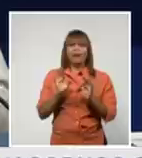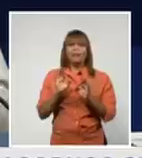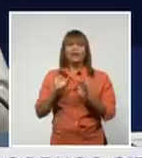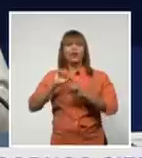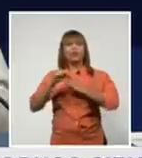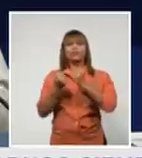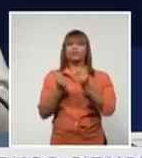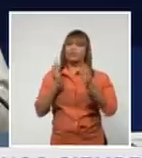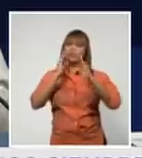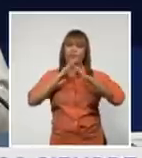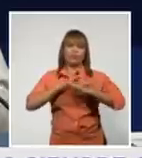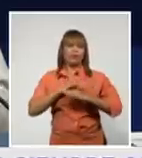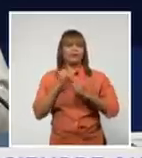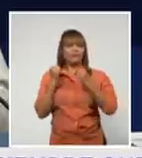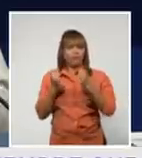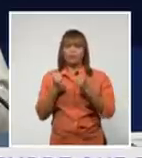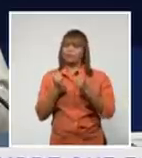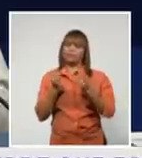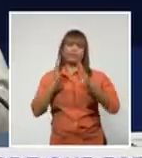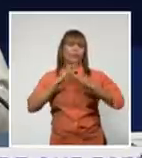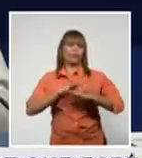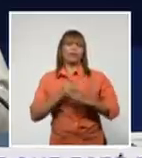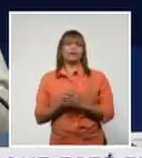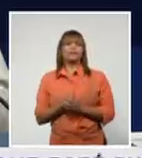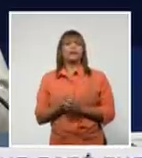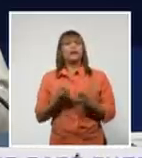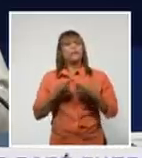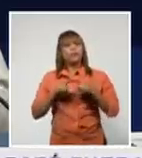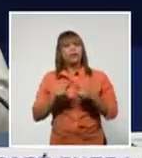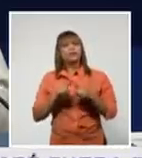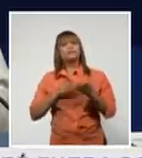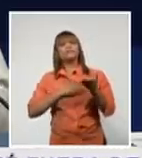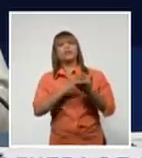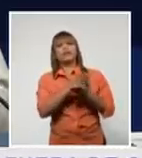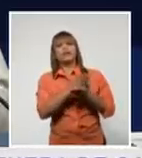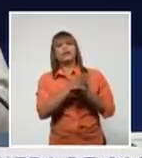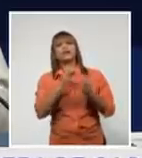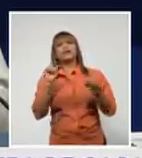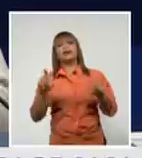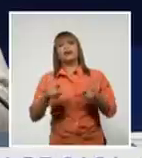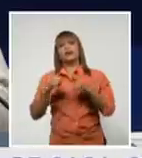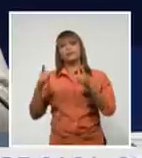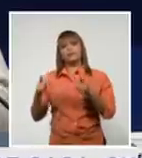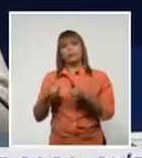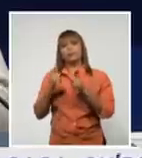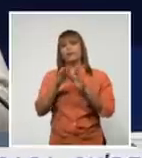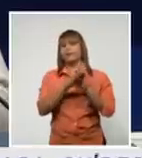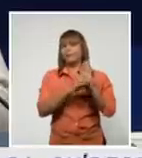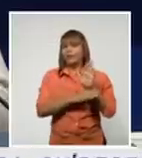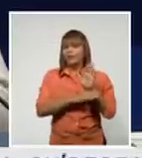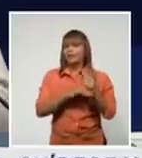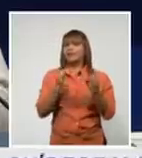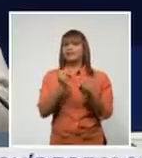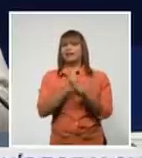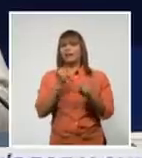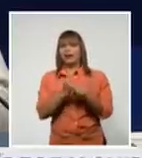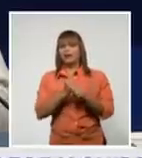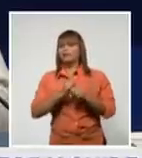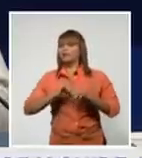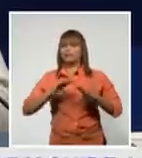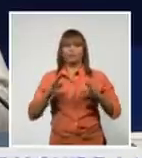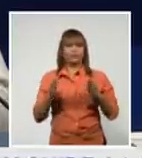muy efectivo. Y por lo tanto hay que seguir trabajando con las herramientas y las armas que tenemos